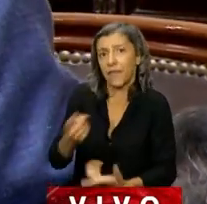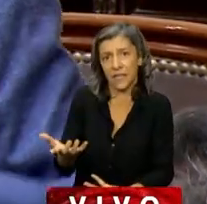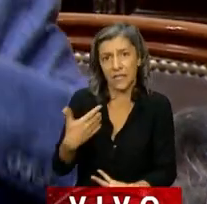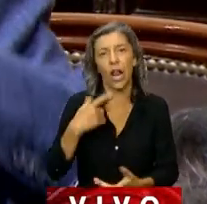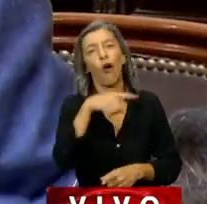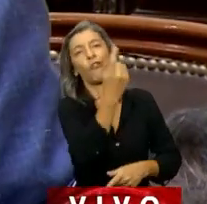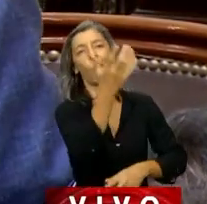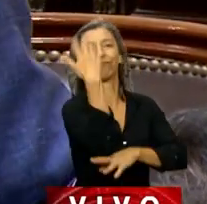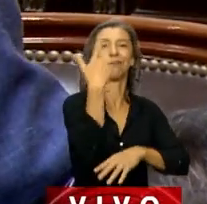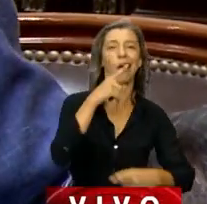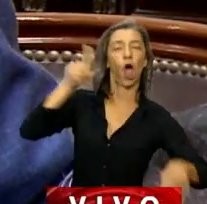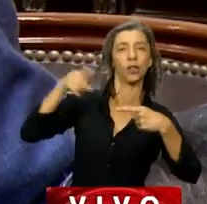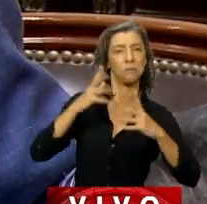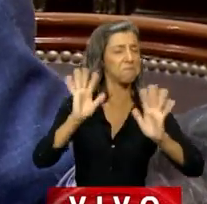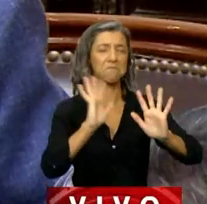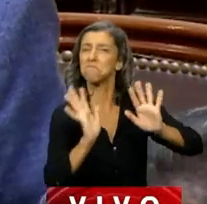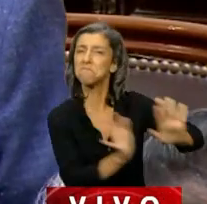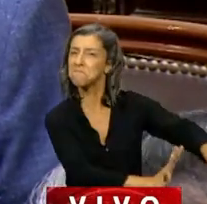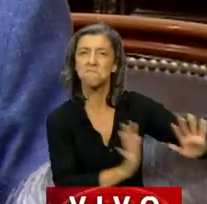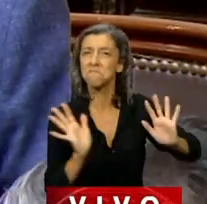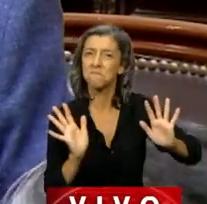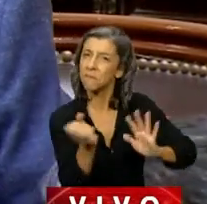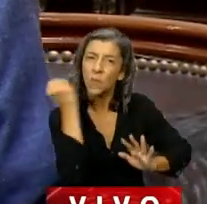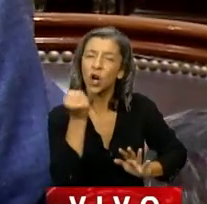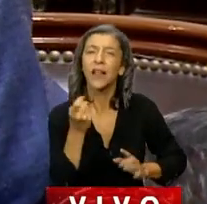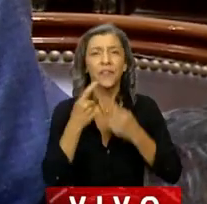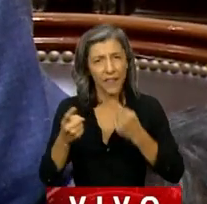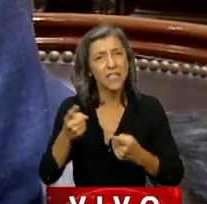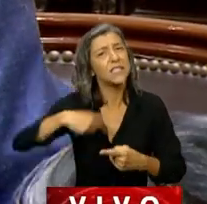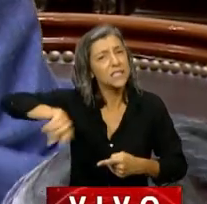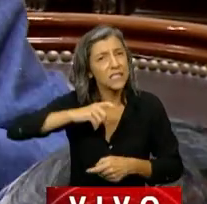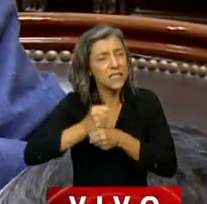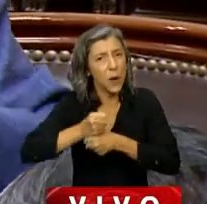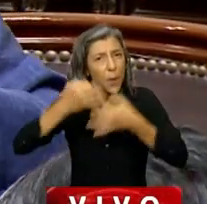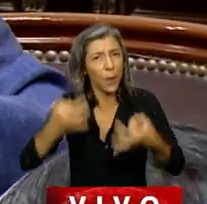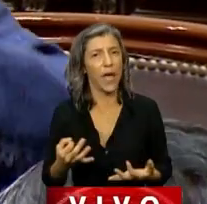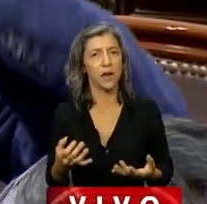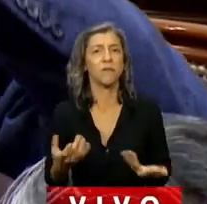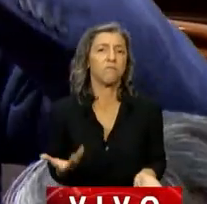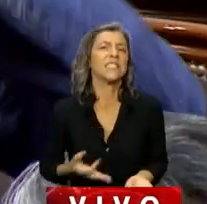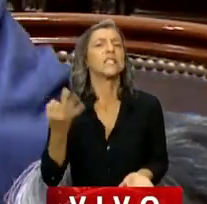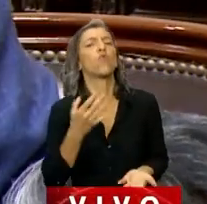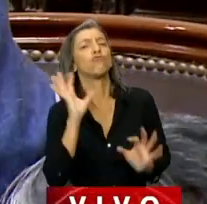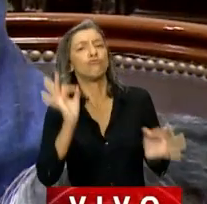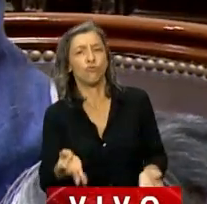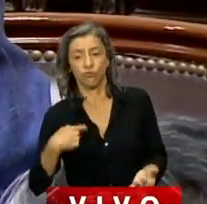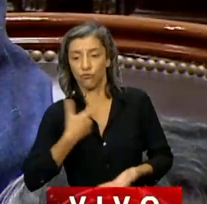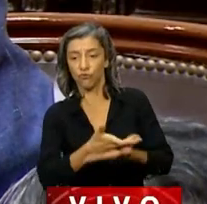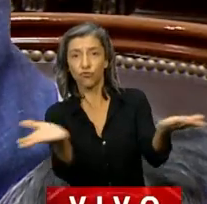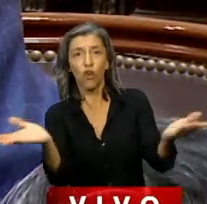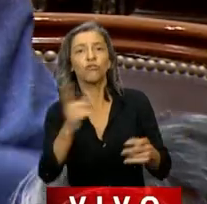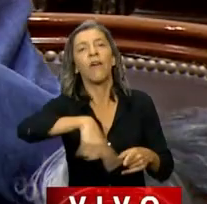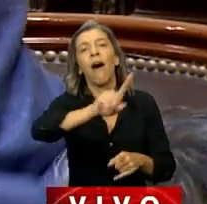discurso oportunista o algún discurso de barricada. Seguramente tenemos en nuestra sociedad aquellos que todavía están atados a los